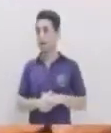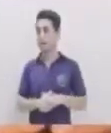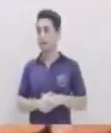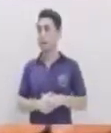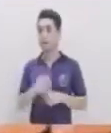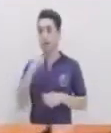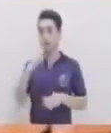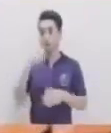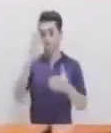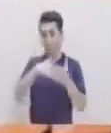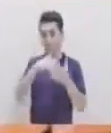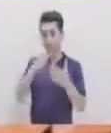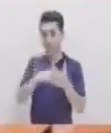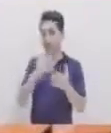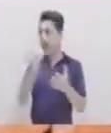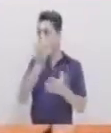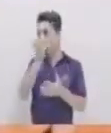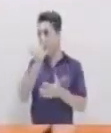Pintaremos nuestra naranja